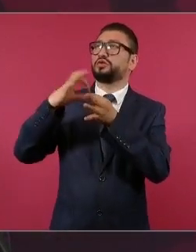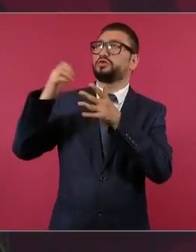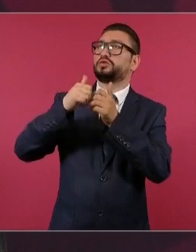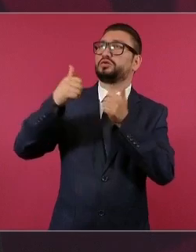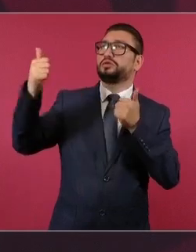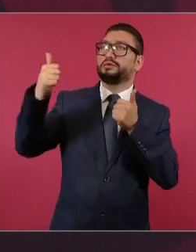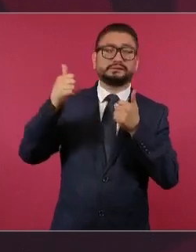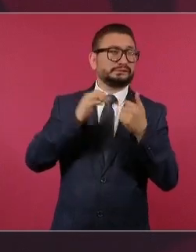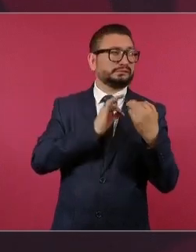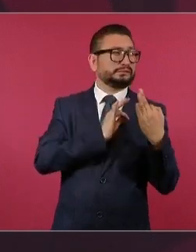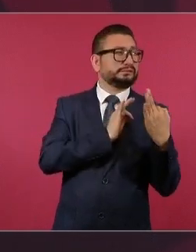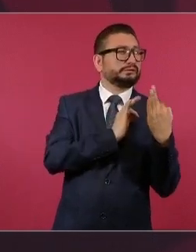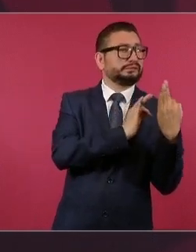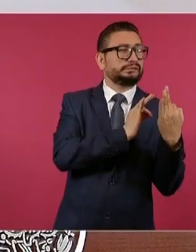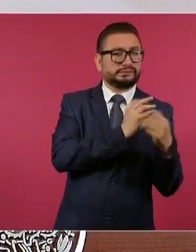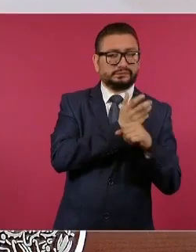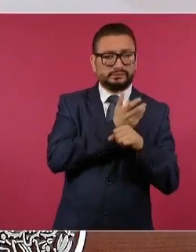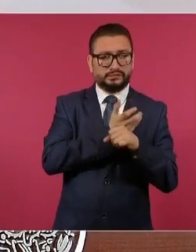Estados Unidos.